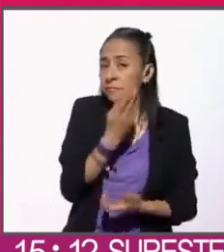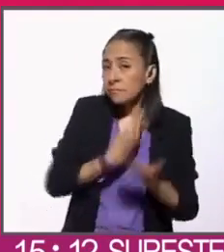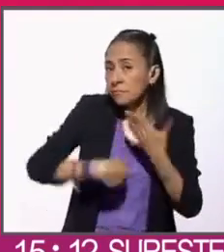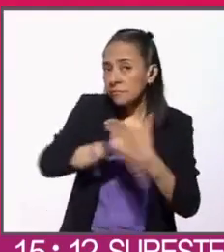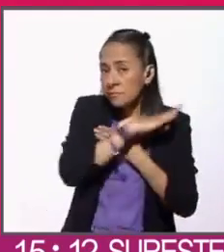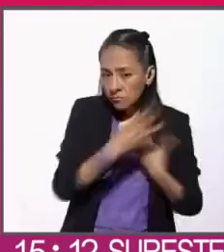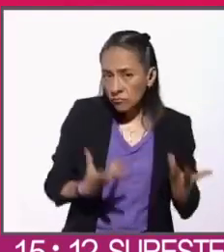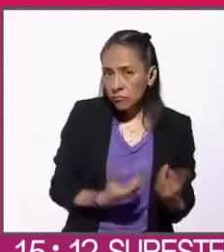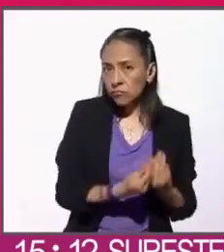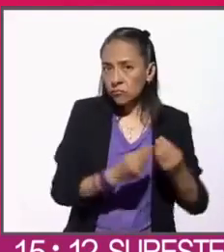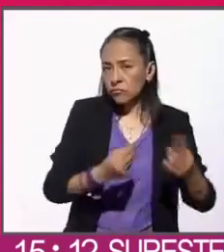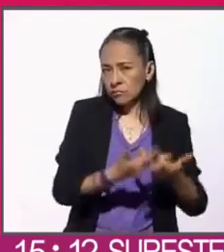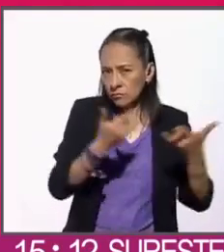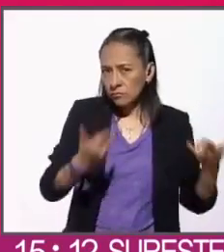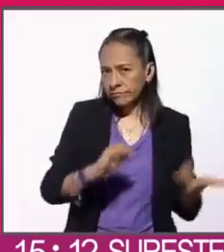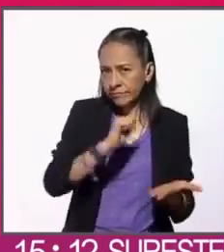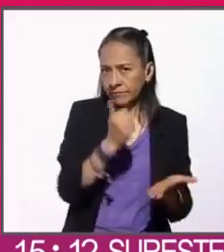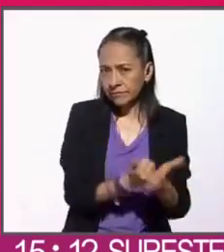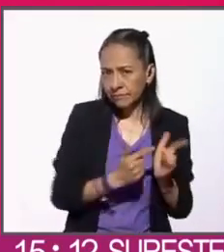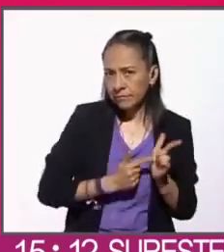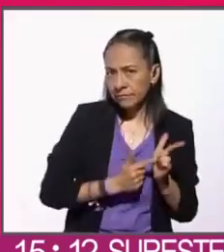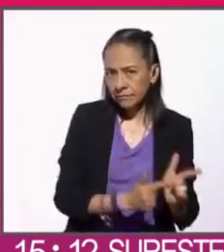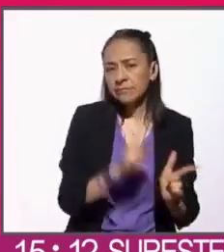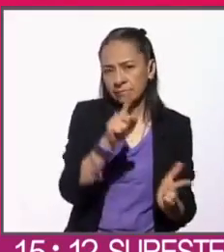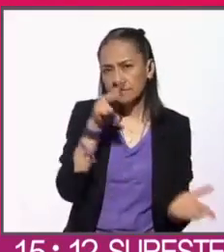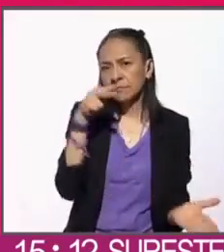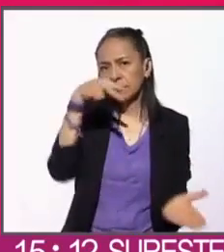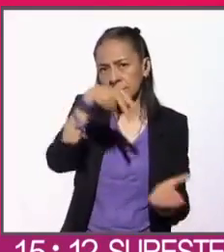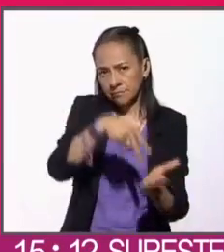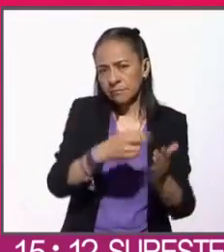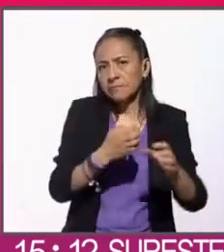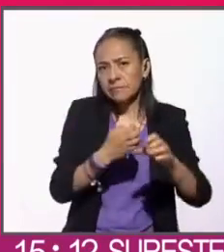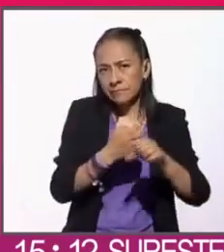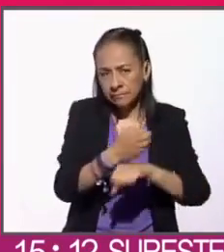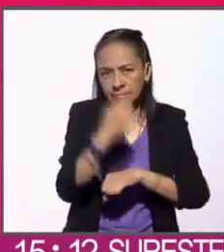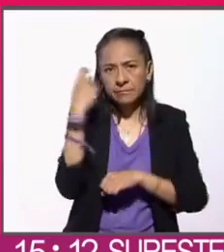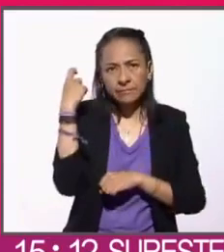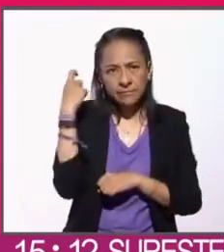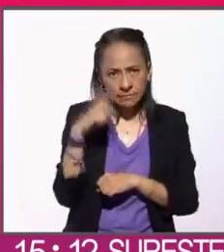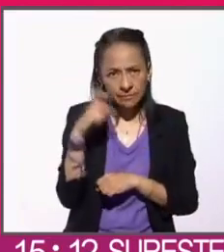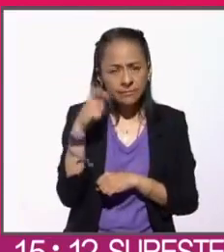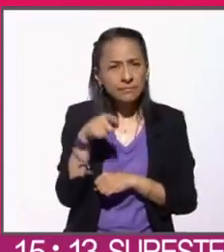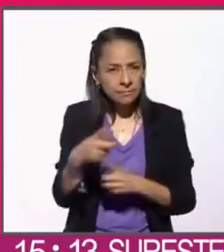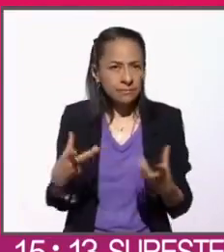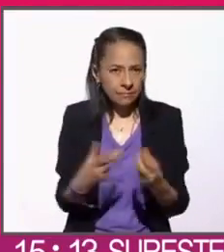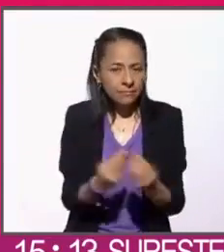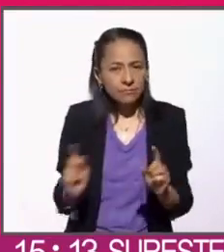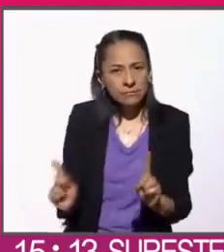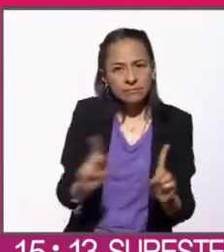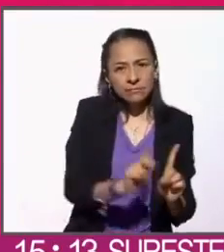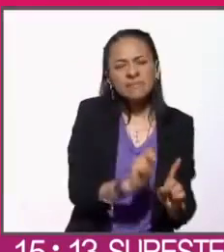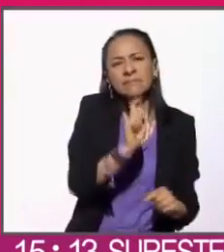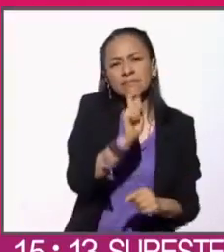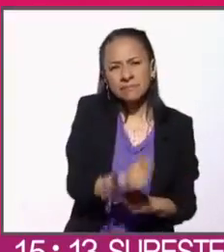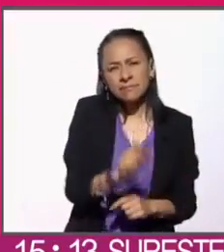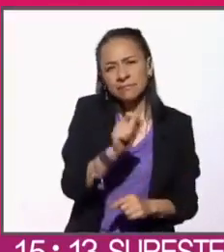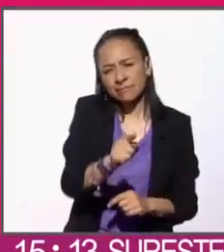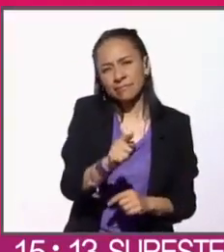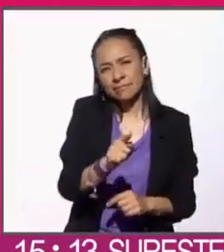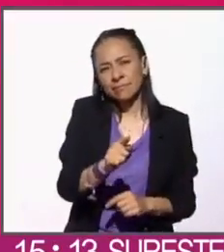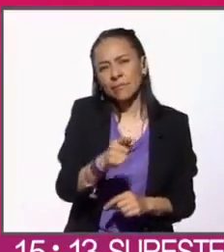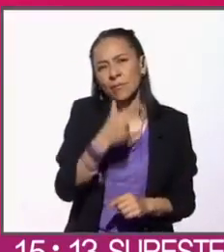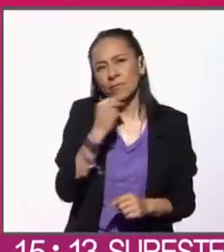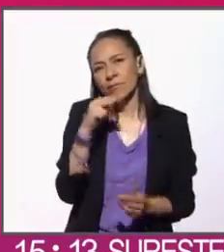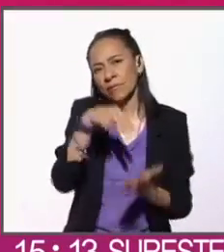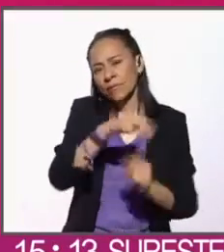coalición Sigamos Haciendo Historia, se encuentra en Querétaro. Y en la cobertura informativa estás tú, nuestro enviado especial, Gilberto Molina.